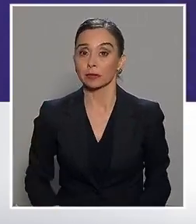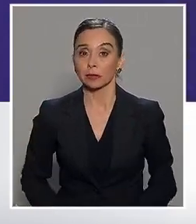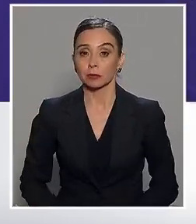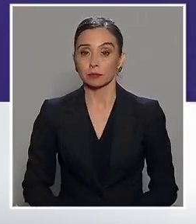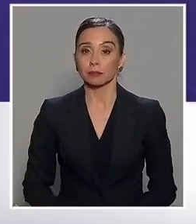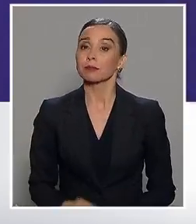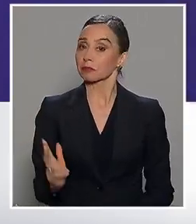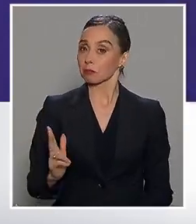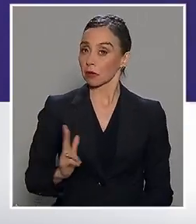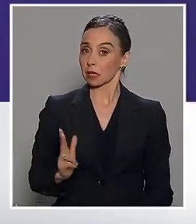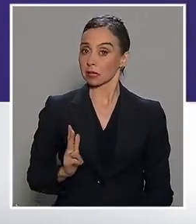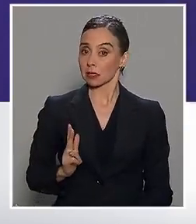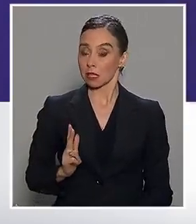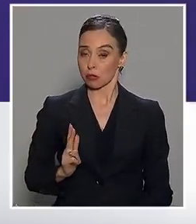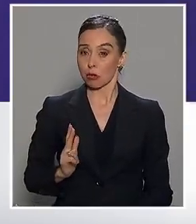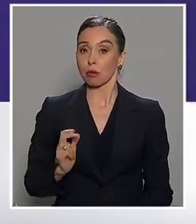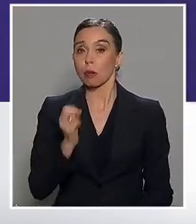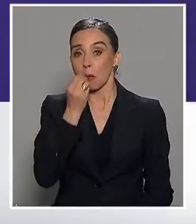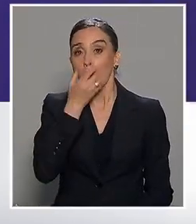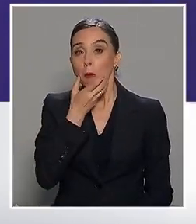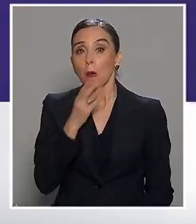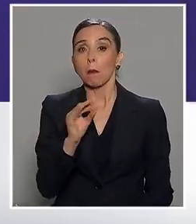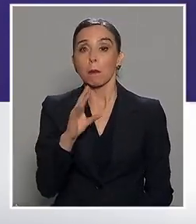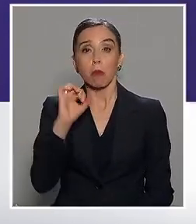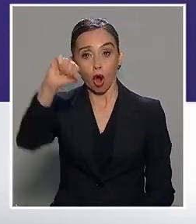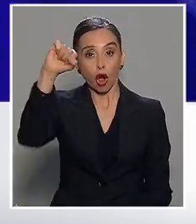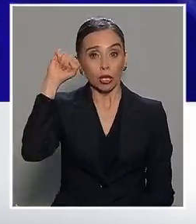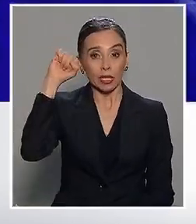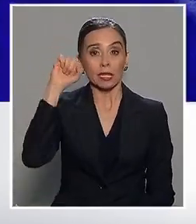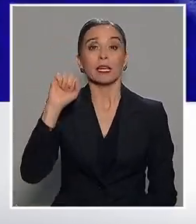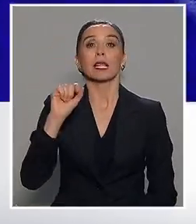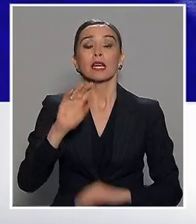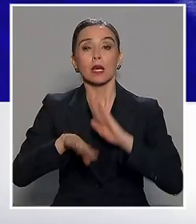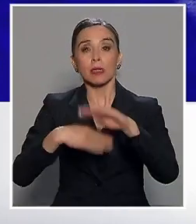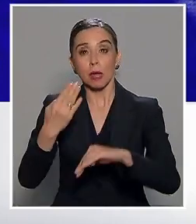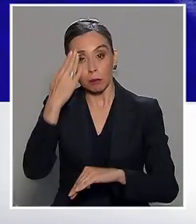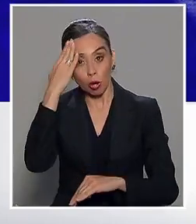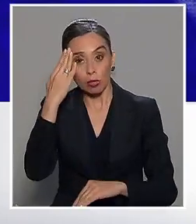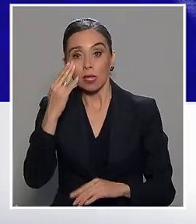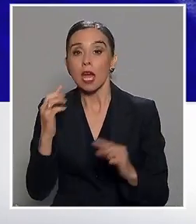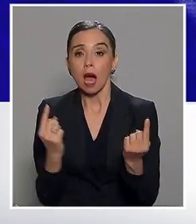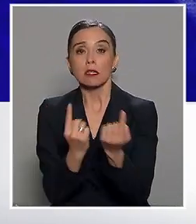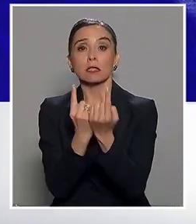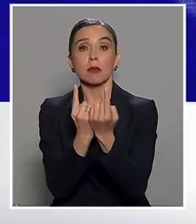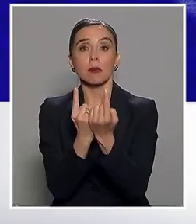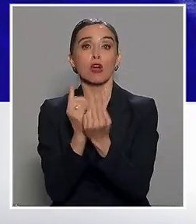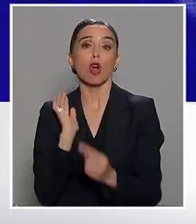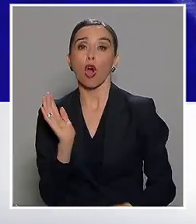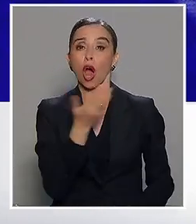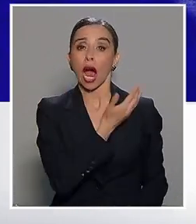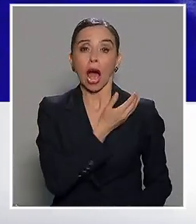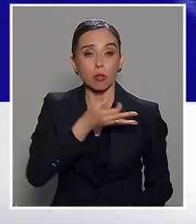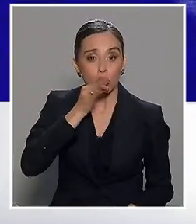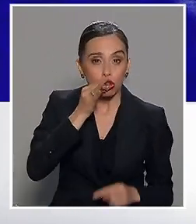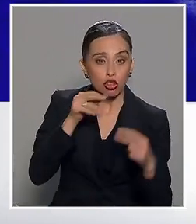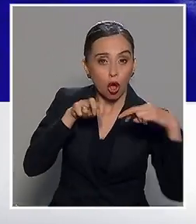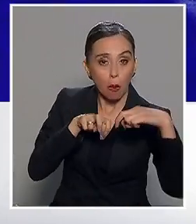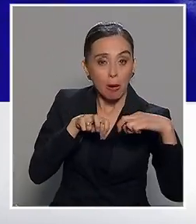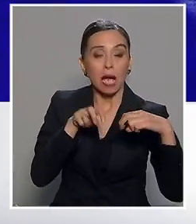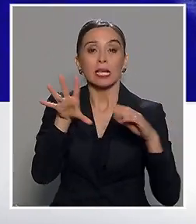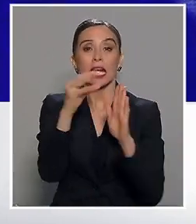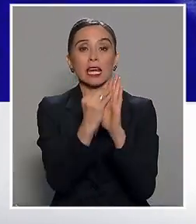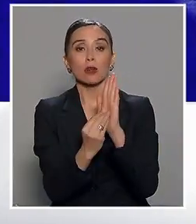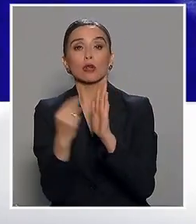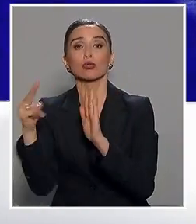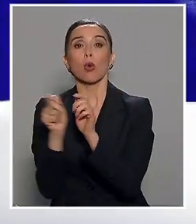señor gabriel boric no pasó un día desde que se juntó con daniel jaule a tomar un café para incluirlo en su campaña y generar una